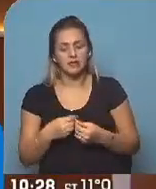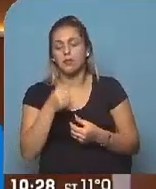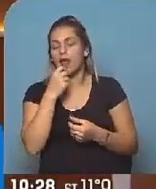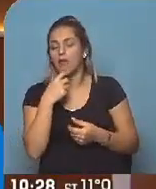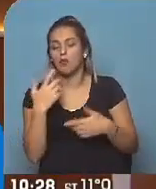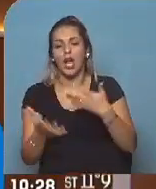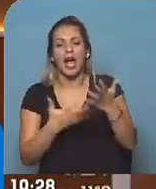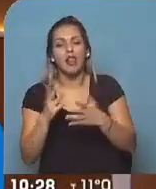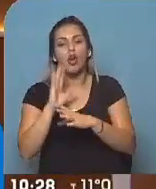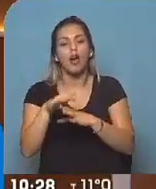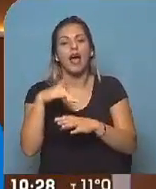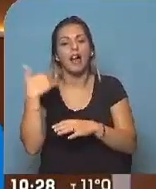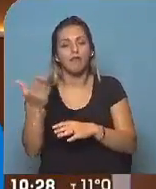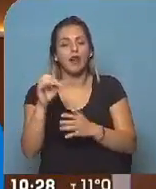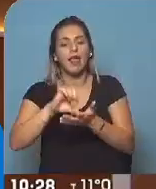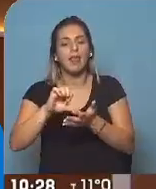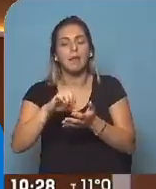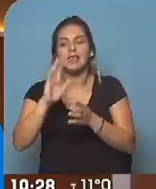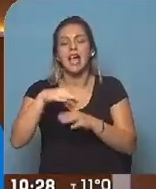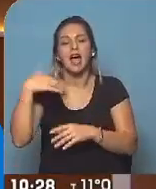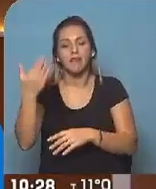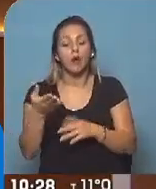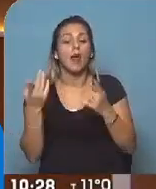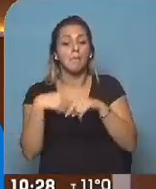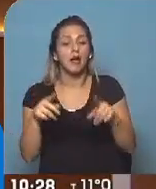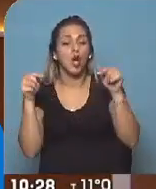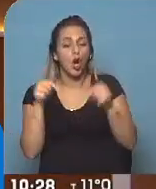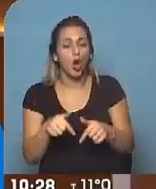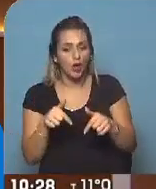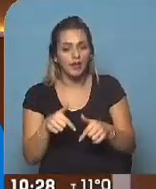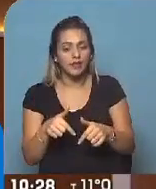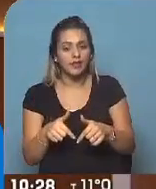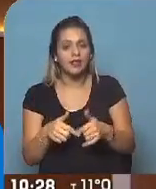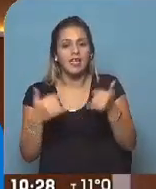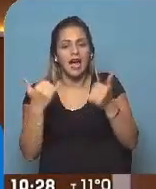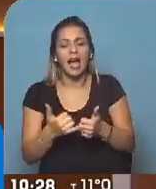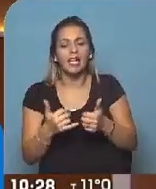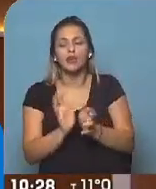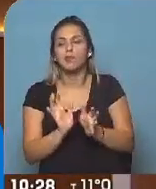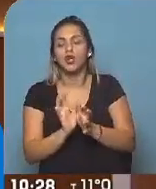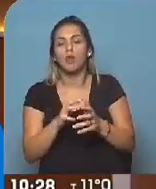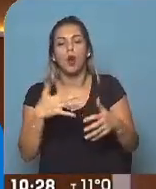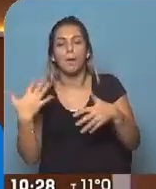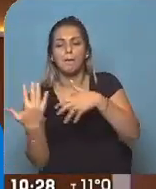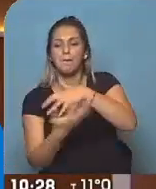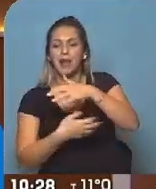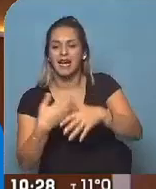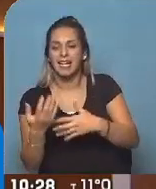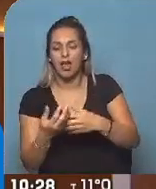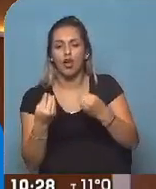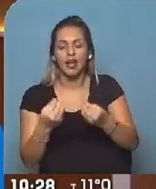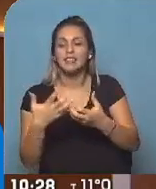acción externa del país. Lo que pasa es que hoy en día hay una suerte de mezcla entre lo que es la